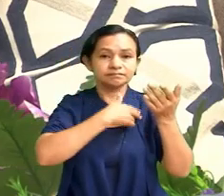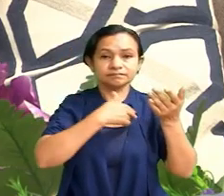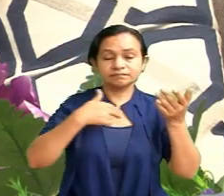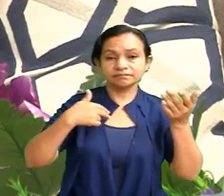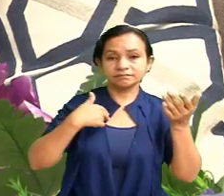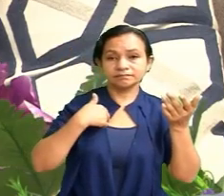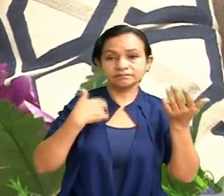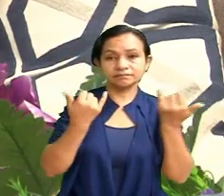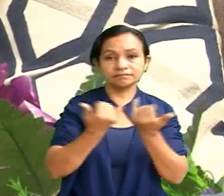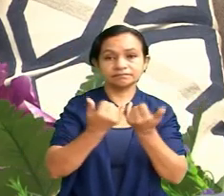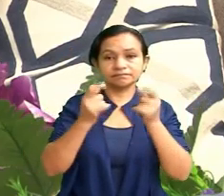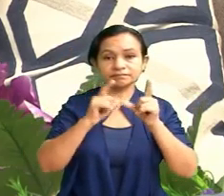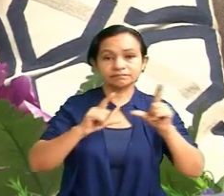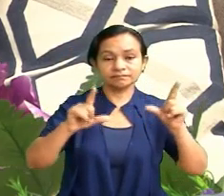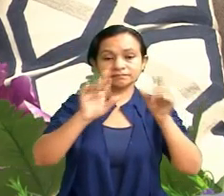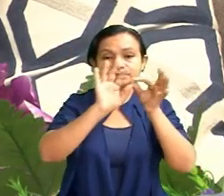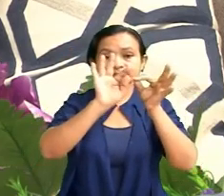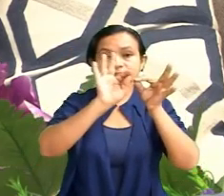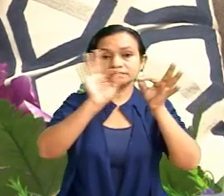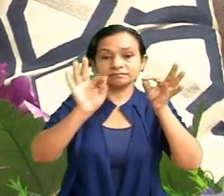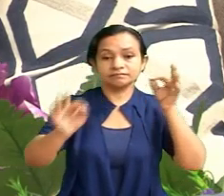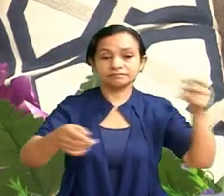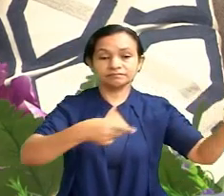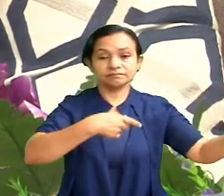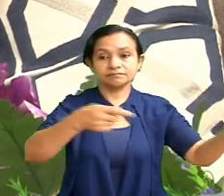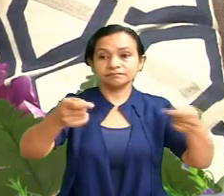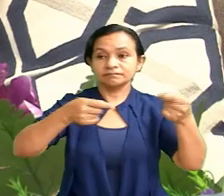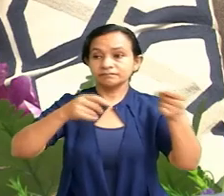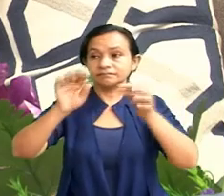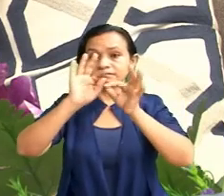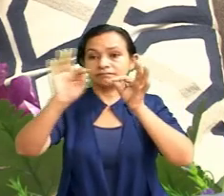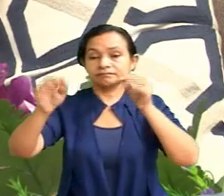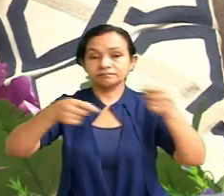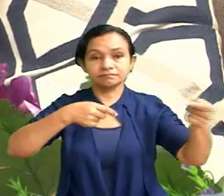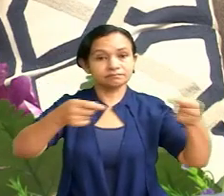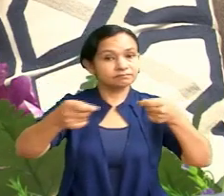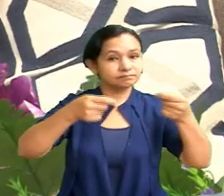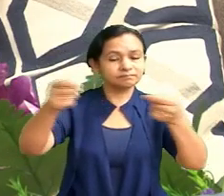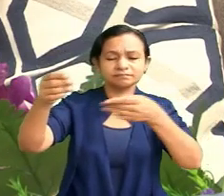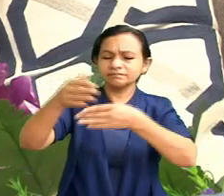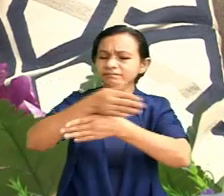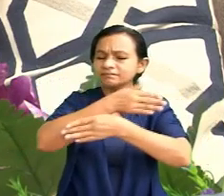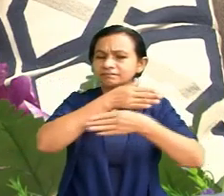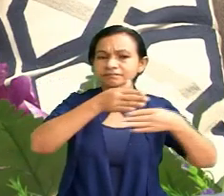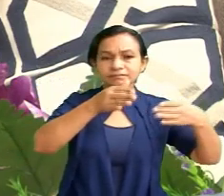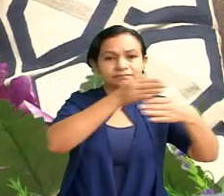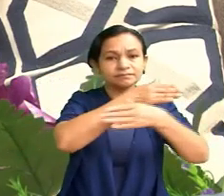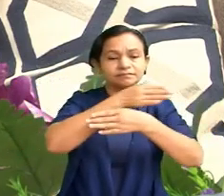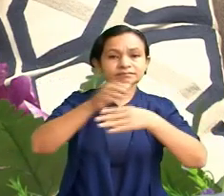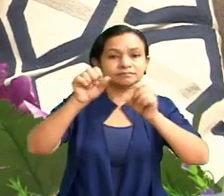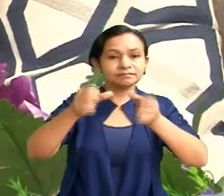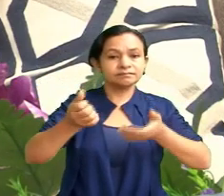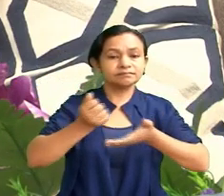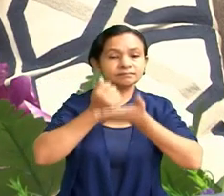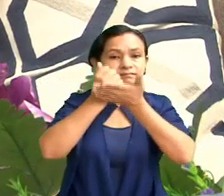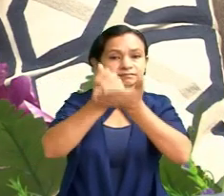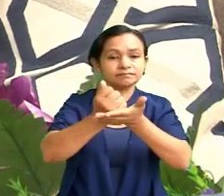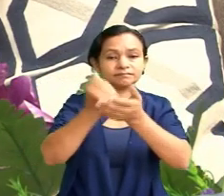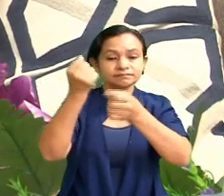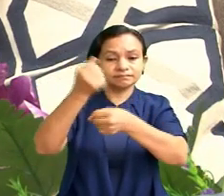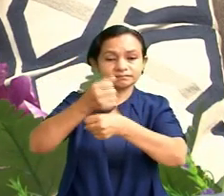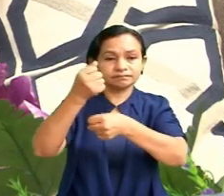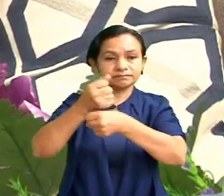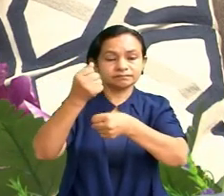de espacios de ferias verdad de ferias expo ferias expo ventas que permite hacer un trabajo articulado